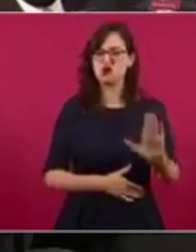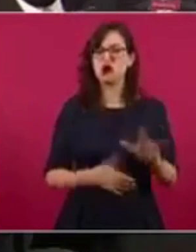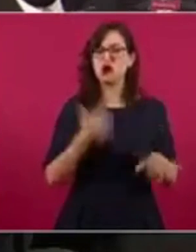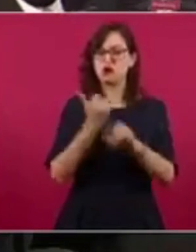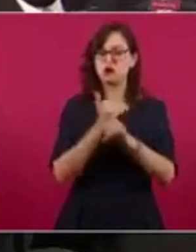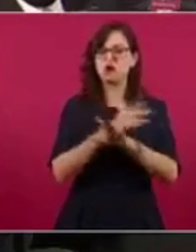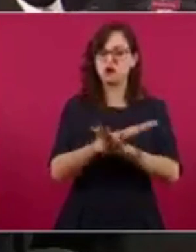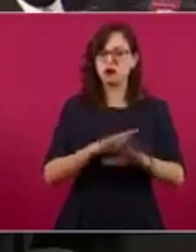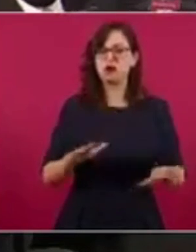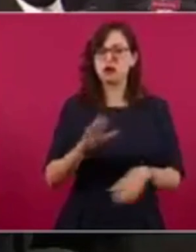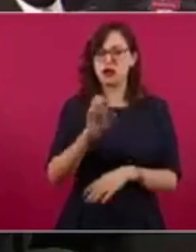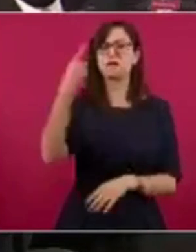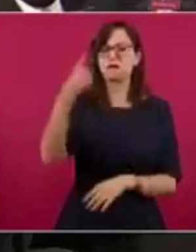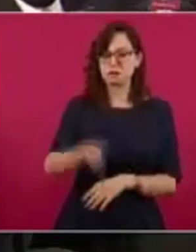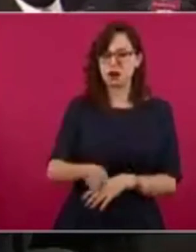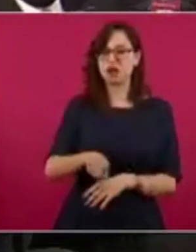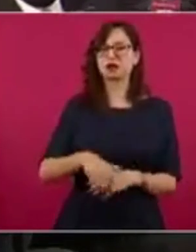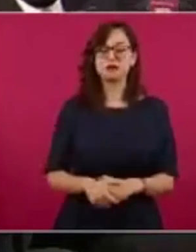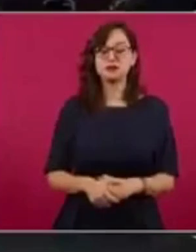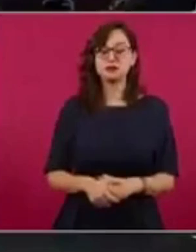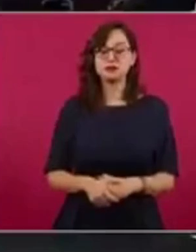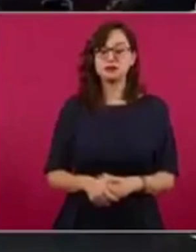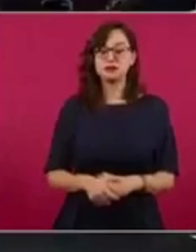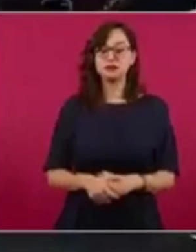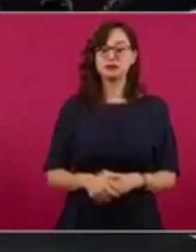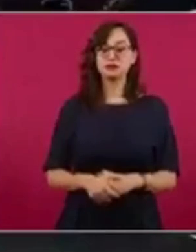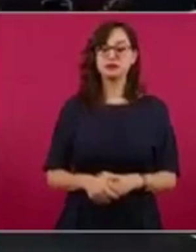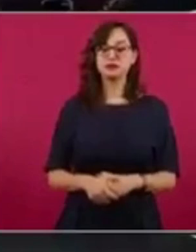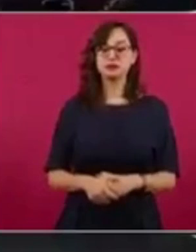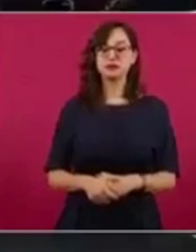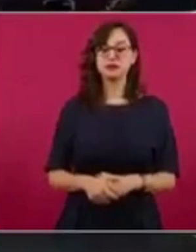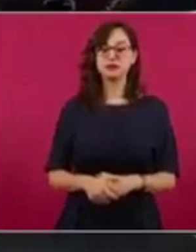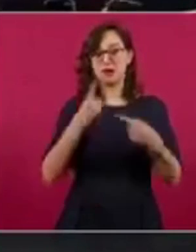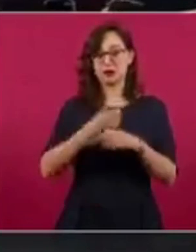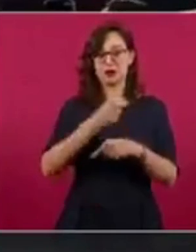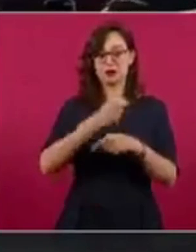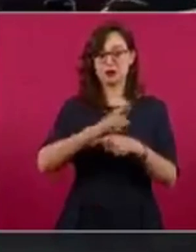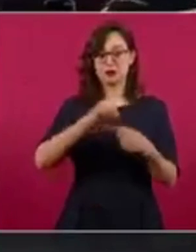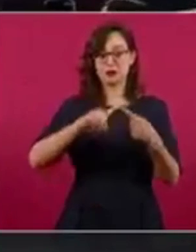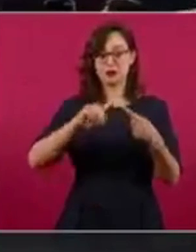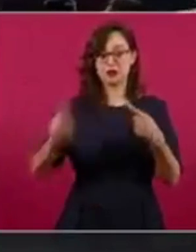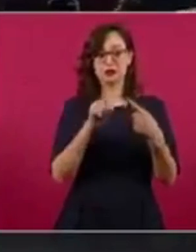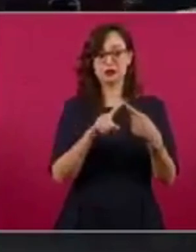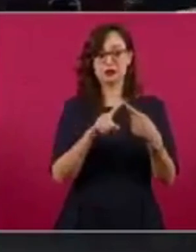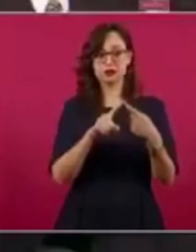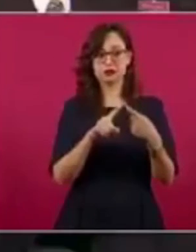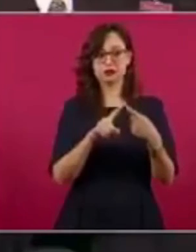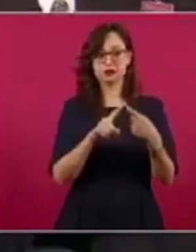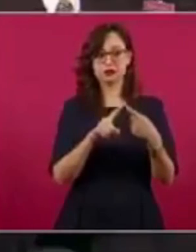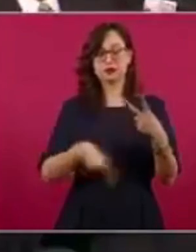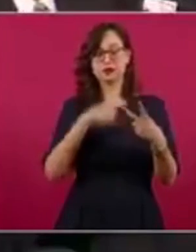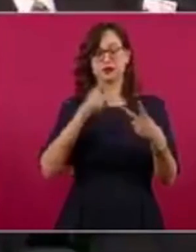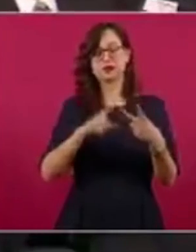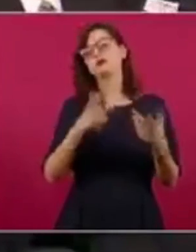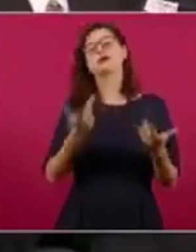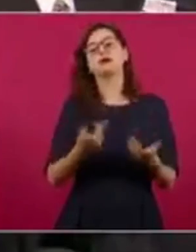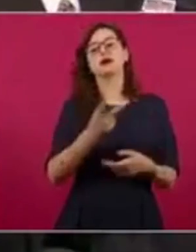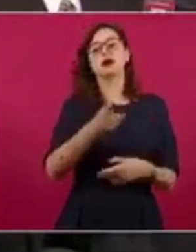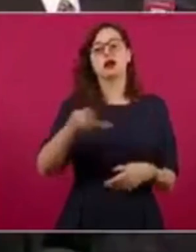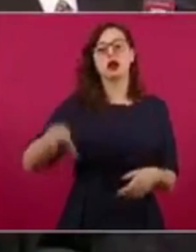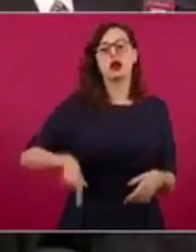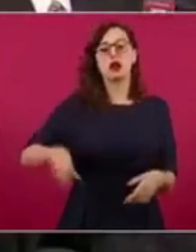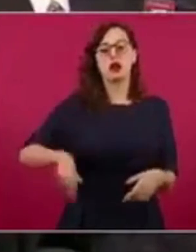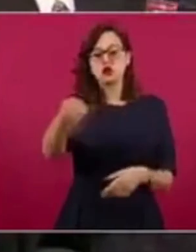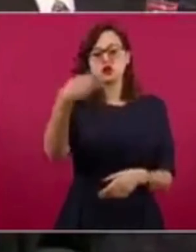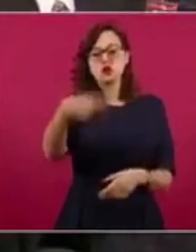fue ordenada por Enrique Irazoqui. Y la otra, ese sería el primer planteamiento. ¿Por qué sigue gente en su gobierno ligada a